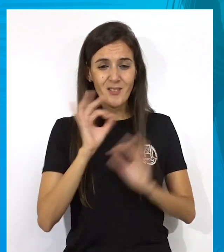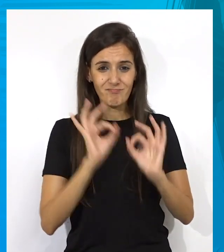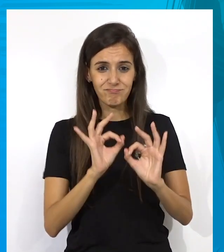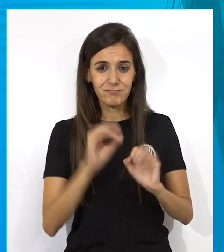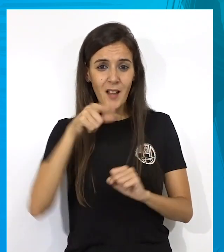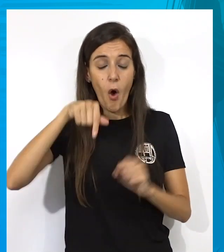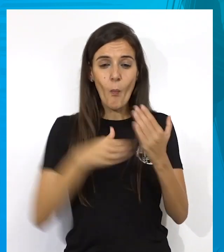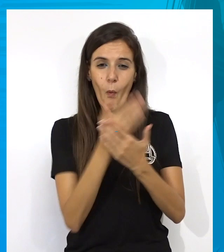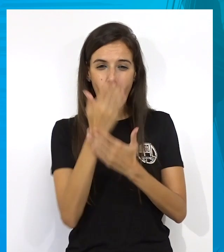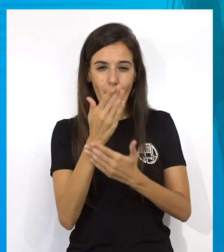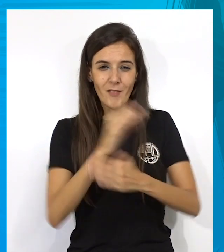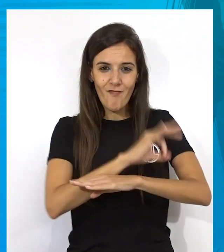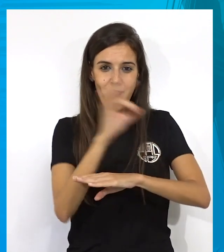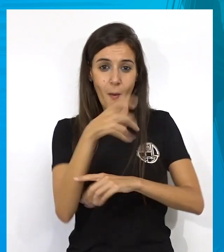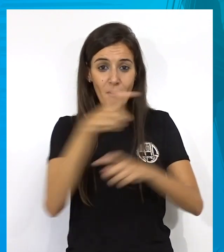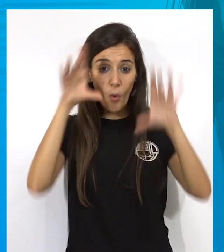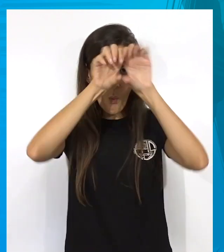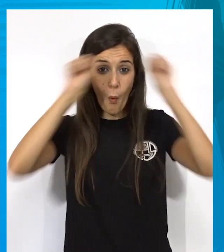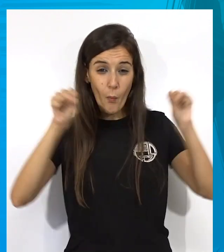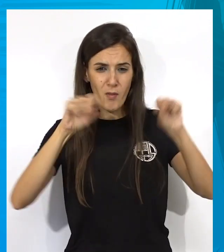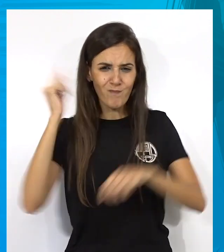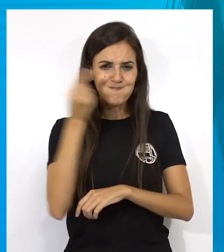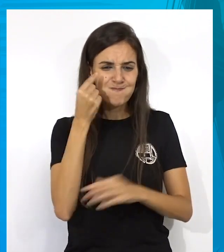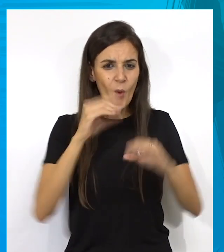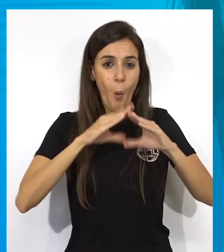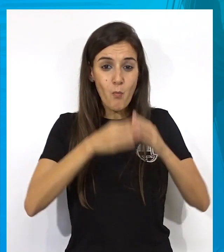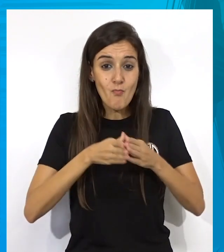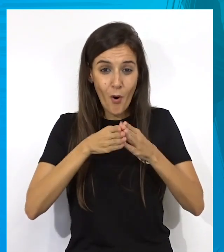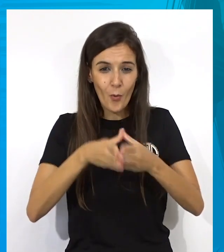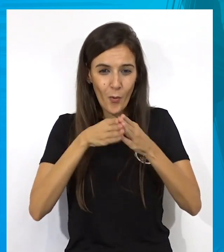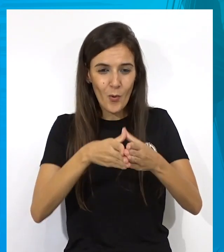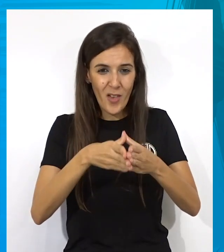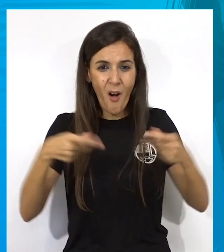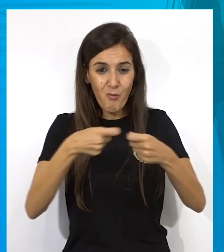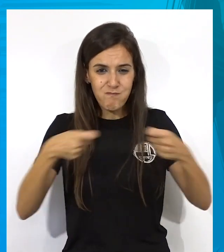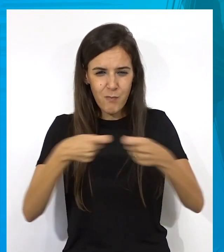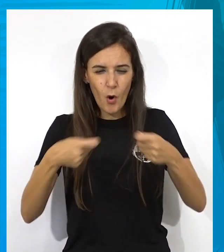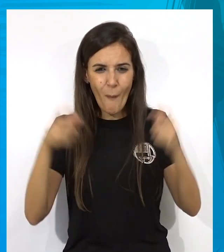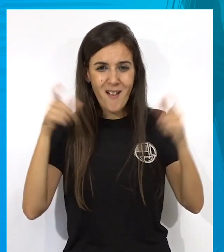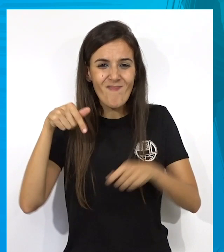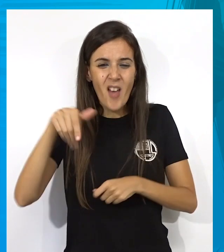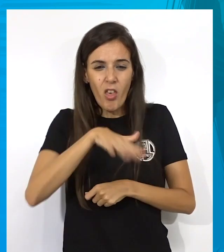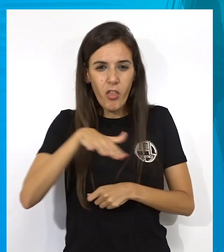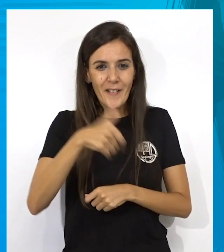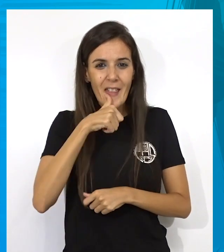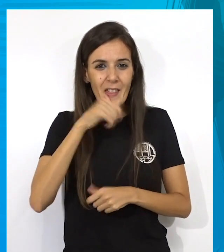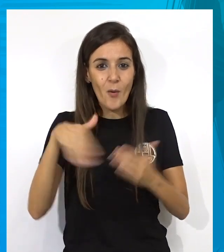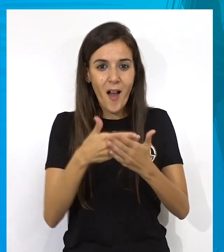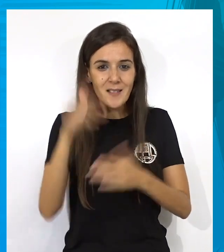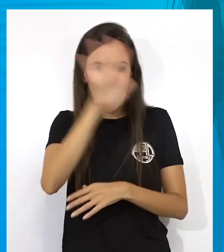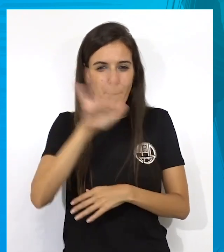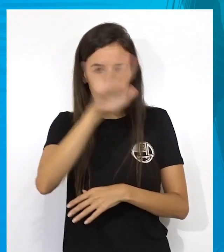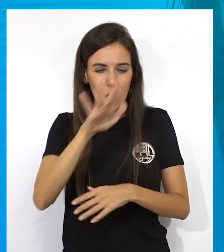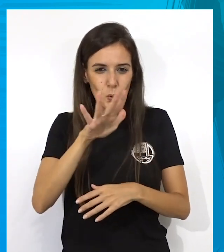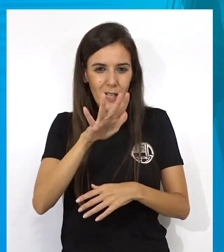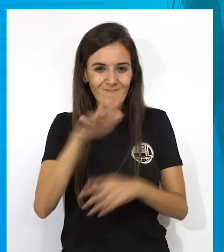esta mañana a primera hora los agentes localizaron a una embarcación tipo goma que intentaba salir de ceuta en dirección a la